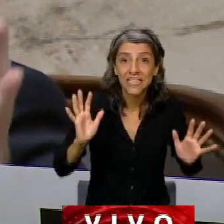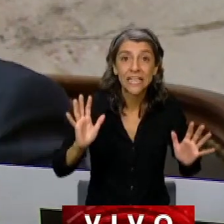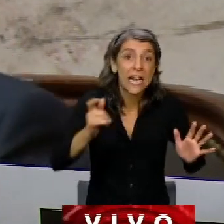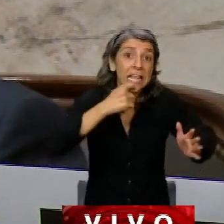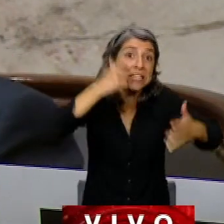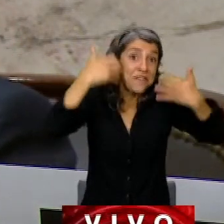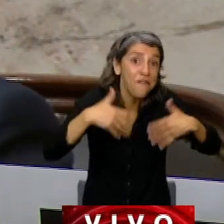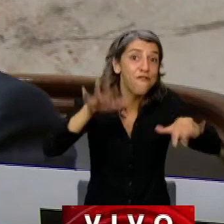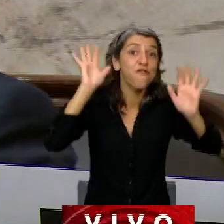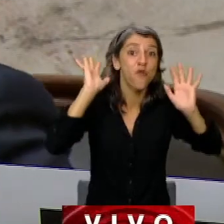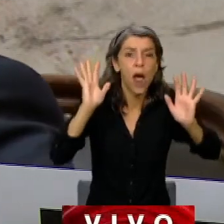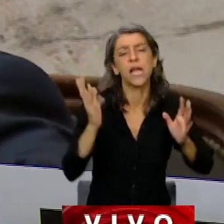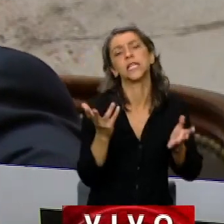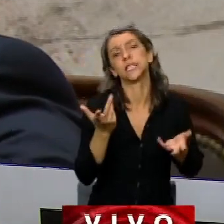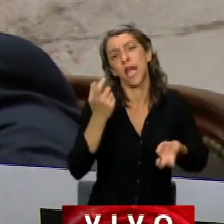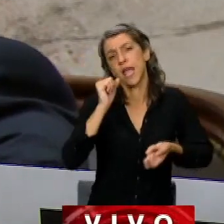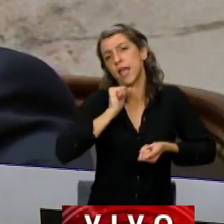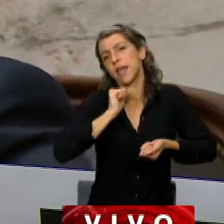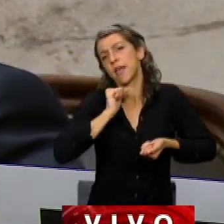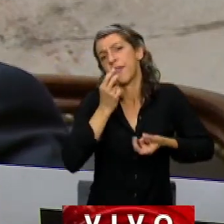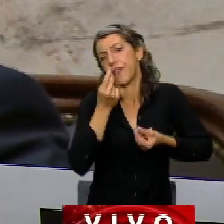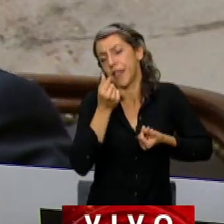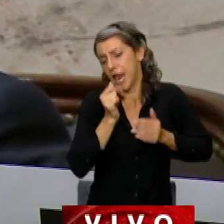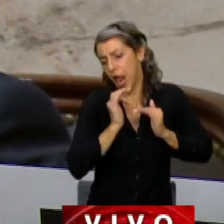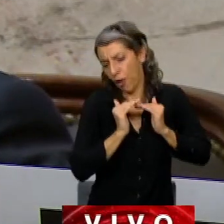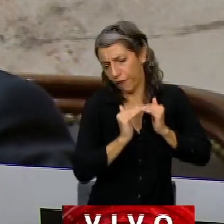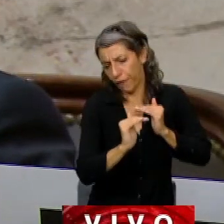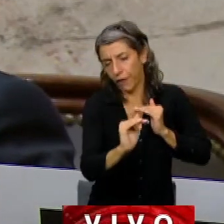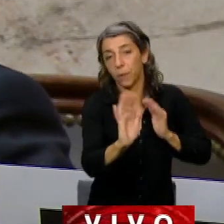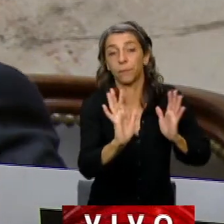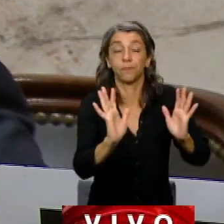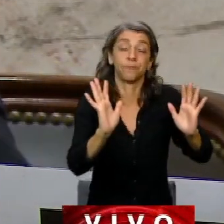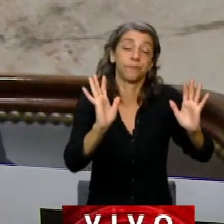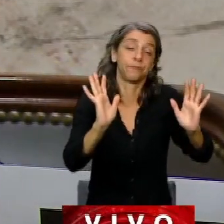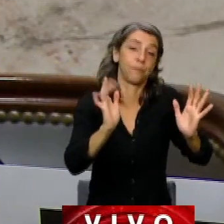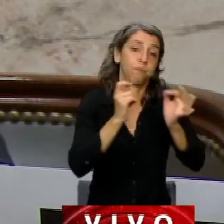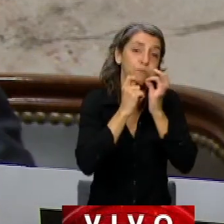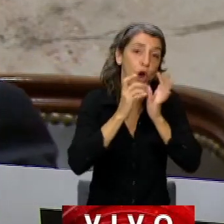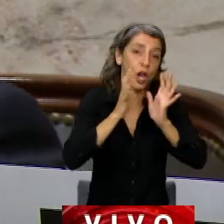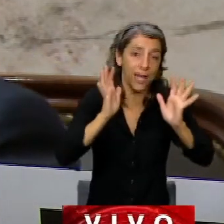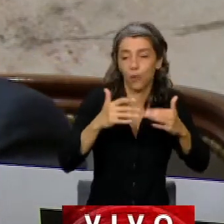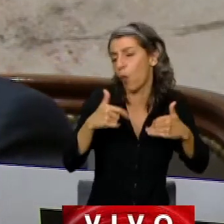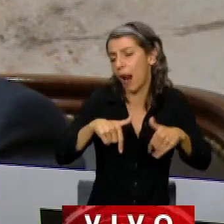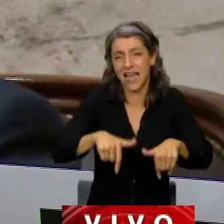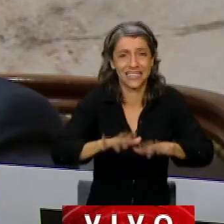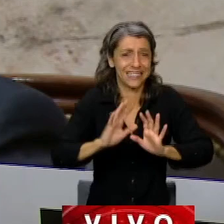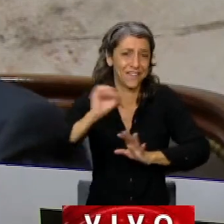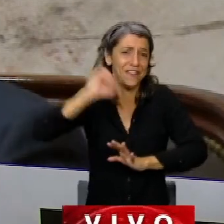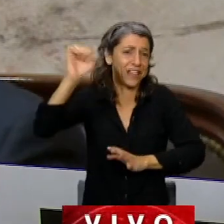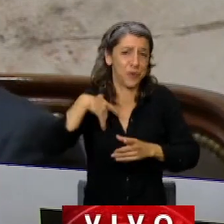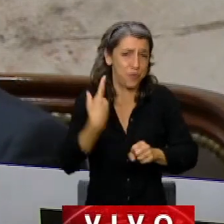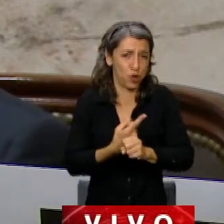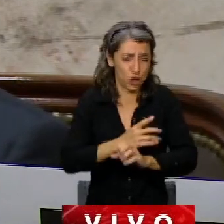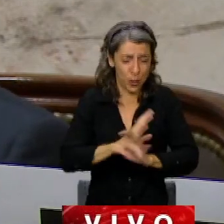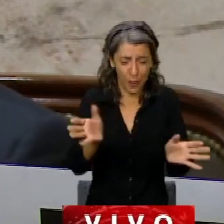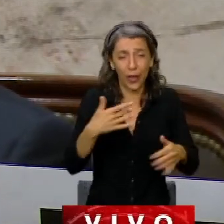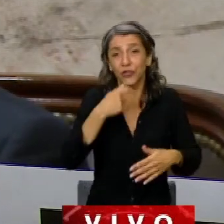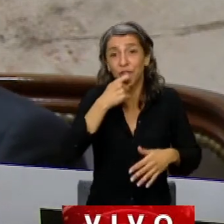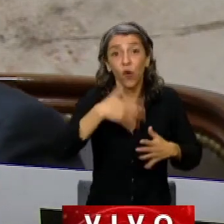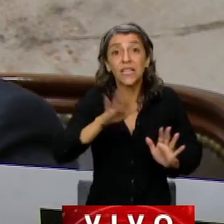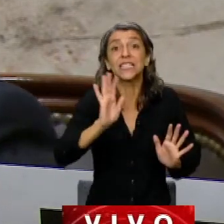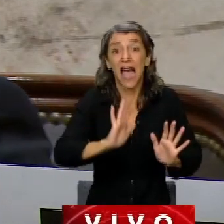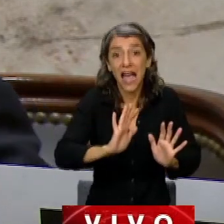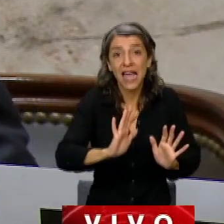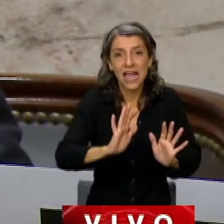una demanda de dinero estable, cosa que no se da en Argentina, y menos con estos niveles de inflación, la inflación podría empezar